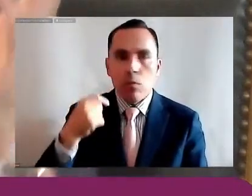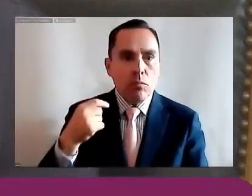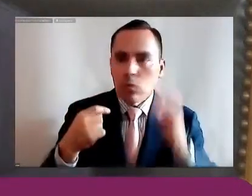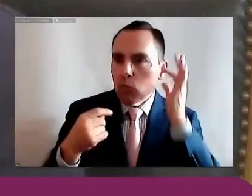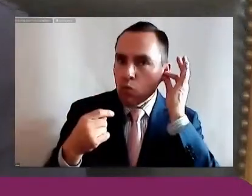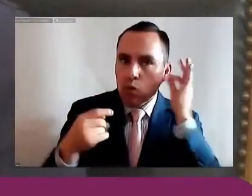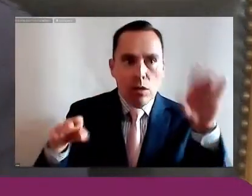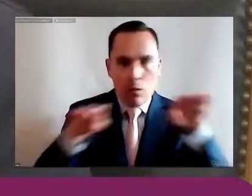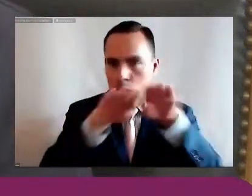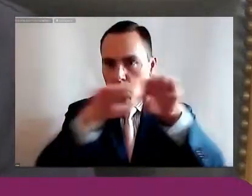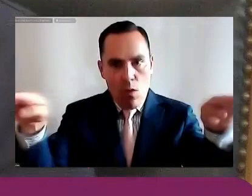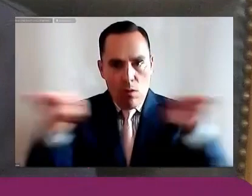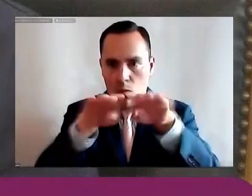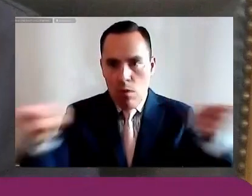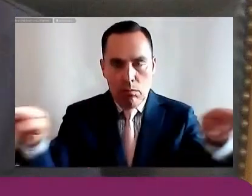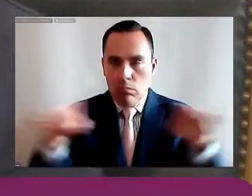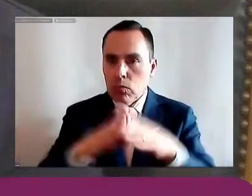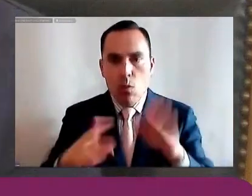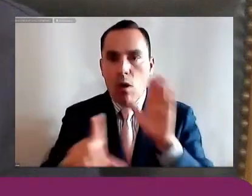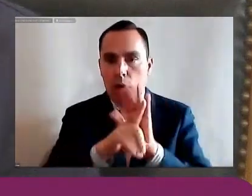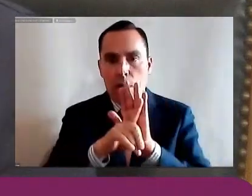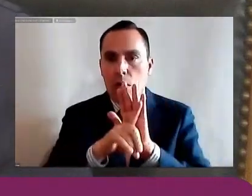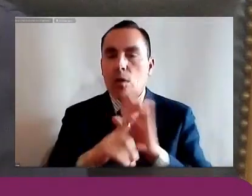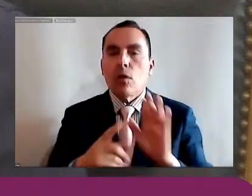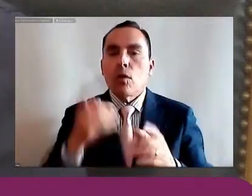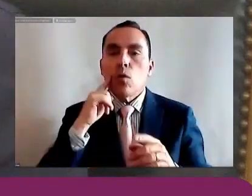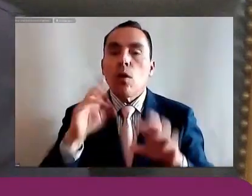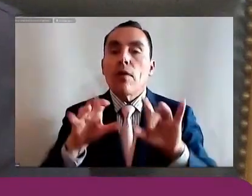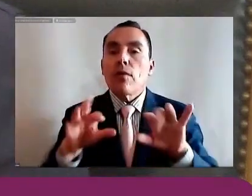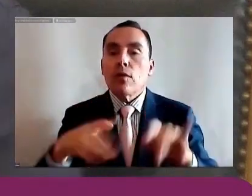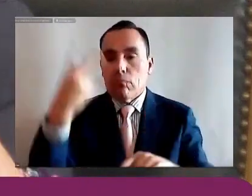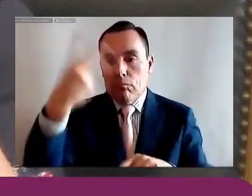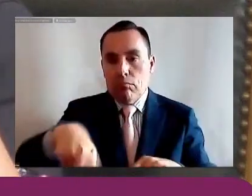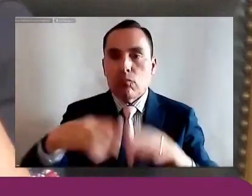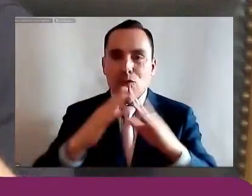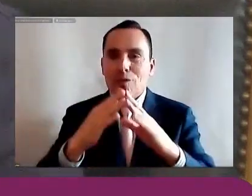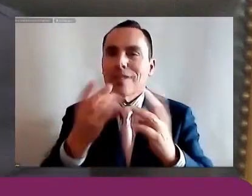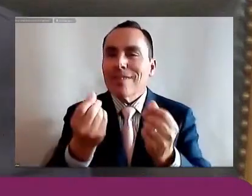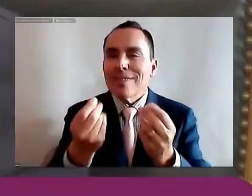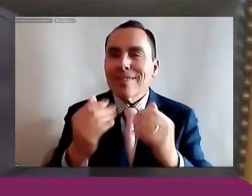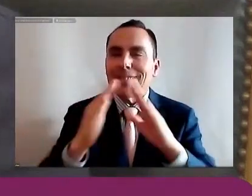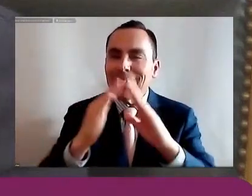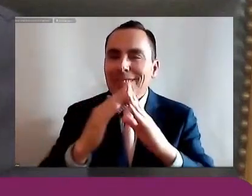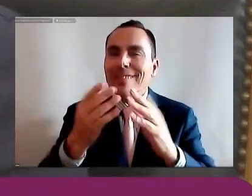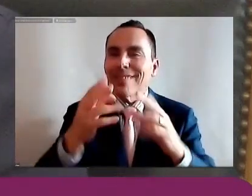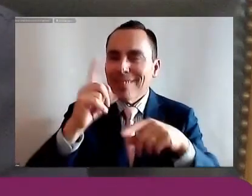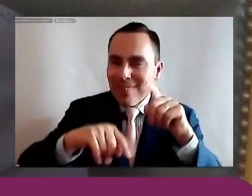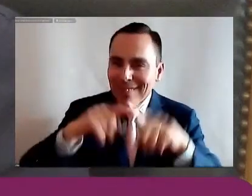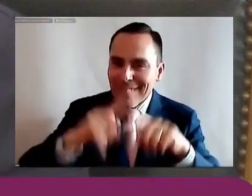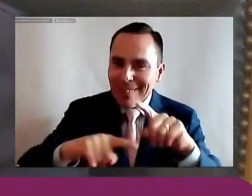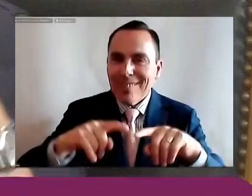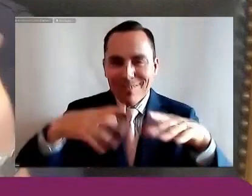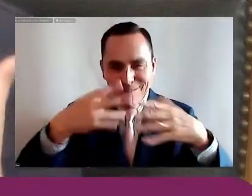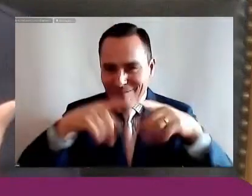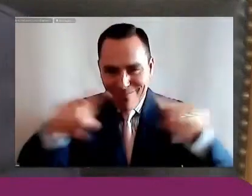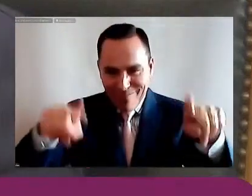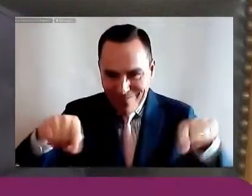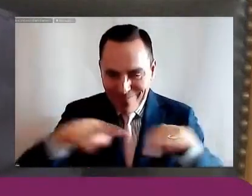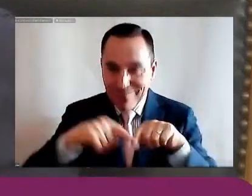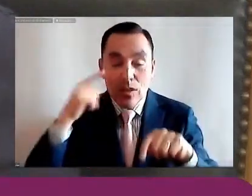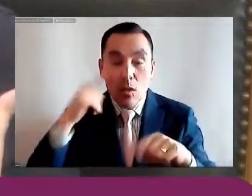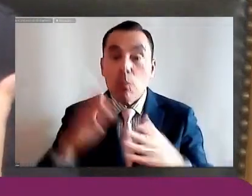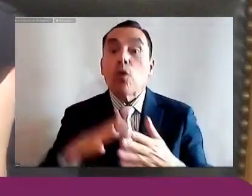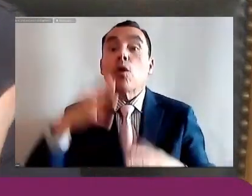pensando principalmente en reglas de administración de bienes, pero también hay que poner mucha